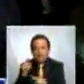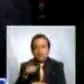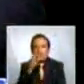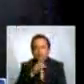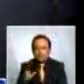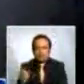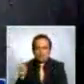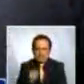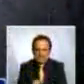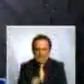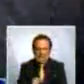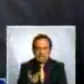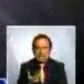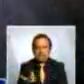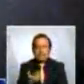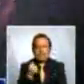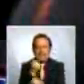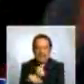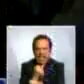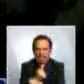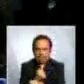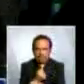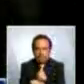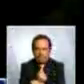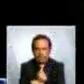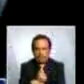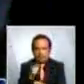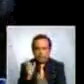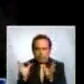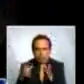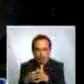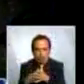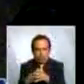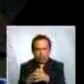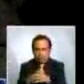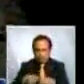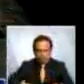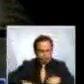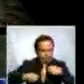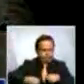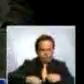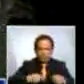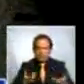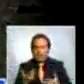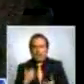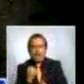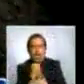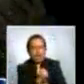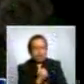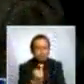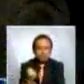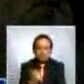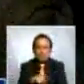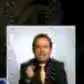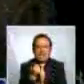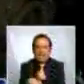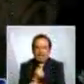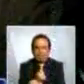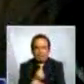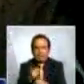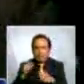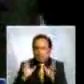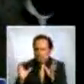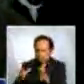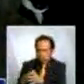personal que acaba de llegar de carabineros, que podemos ver que traen todos sus equipos para poder prestar la ayuda. En estos momentos carabineros está